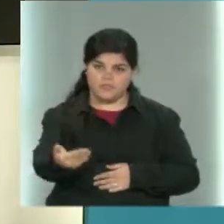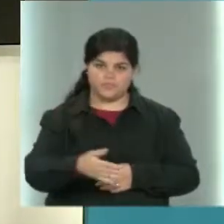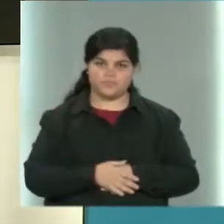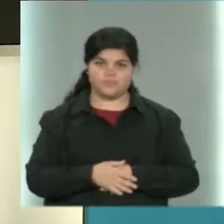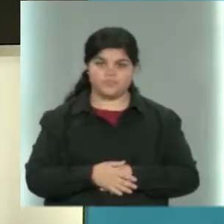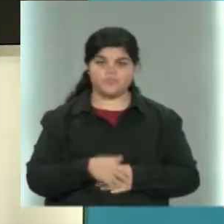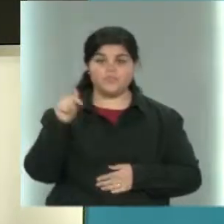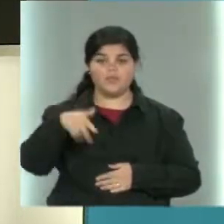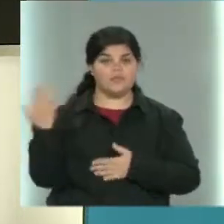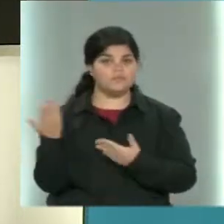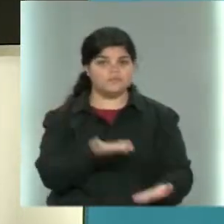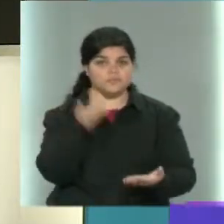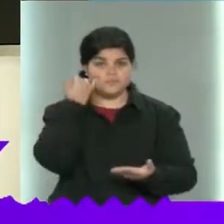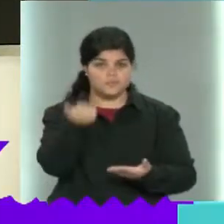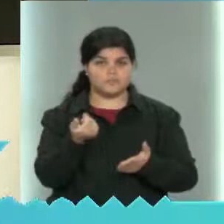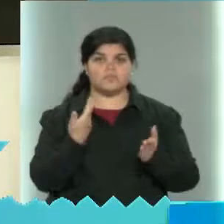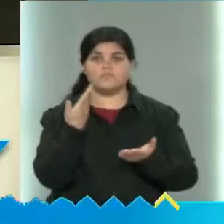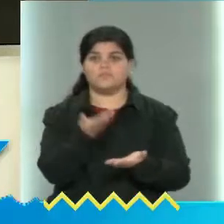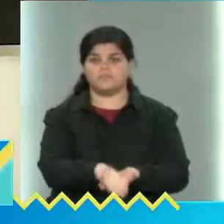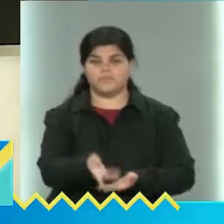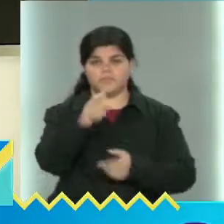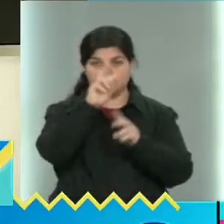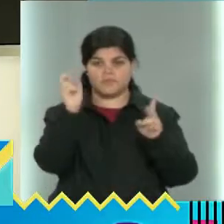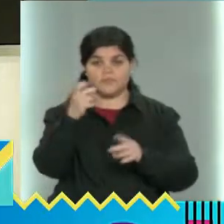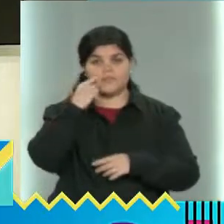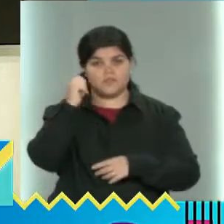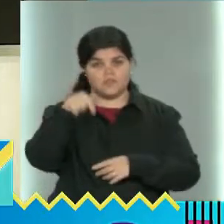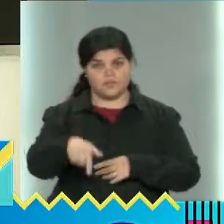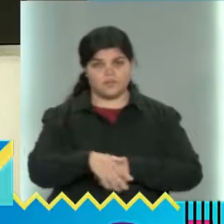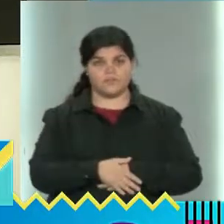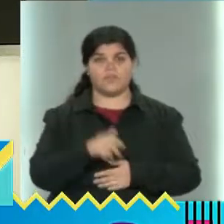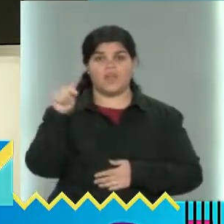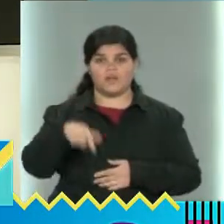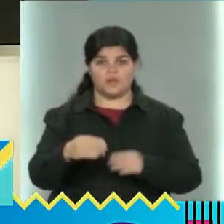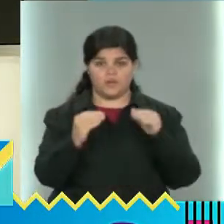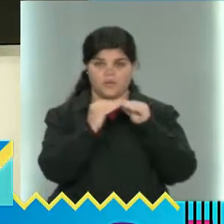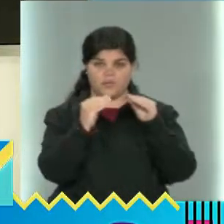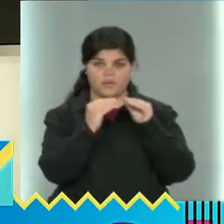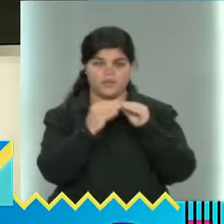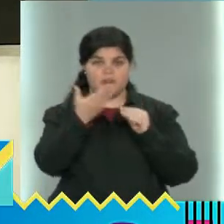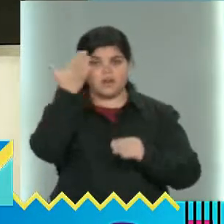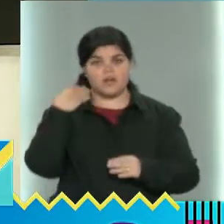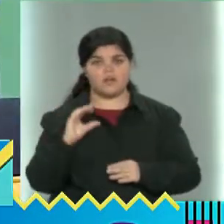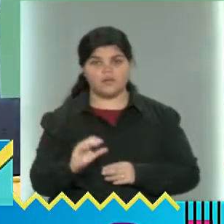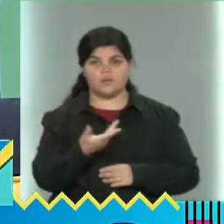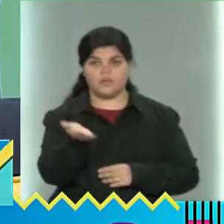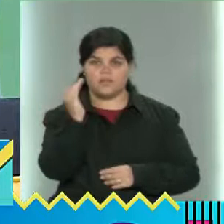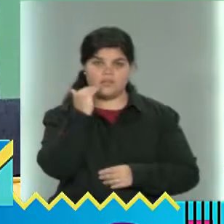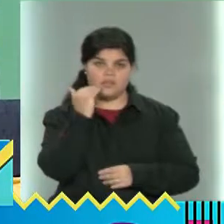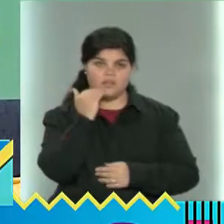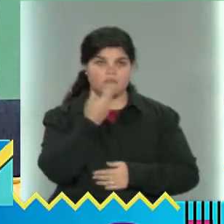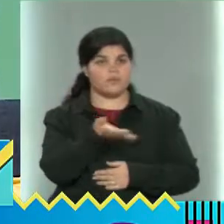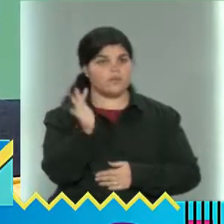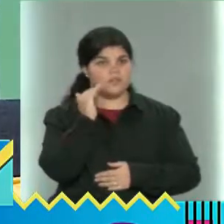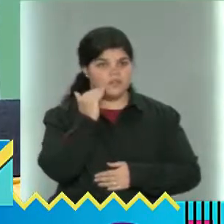Bien, así está presentado el tema en el día de hoy. Ahora nos vamos a ir, bueno, voy a presentar a mi compañera, por supuesto, Carolina. Buenas tardes. Buenas tardes, Fer,